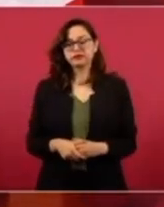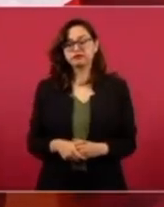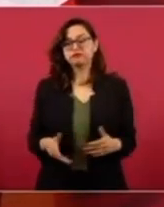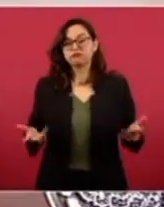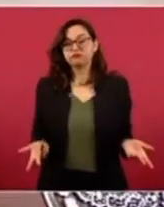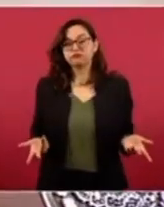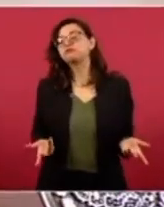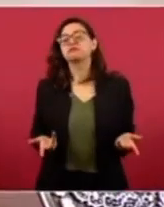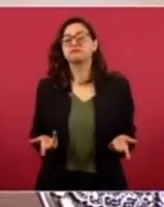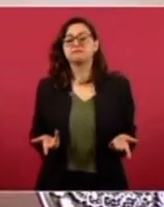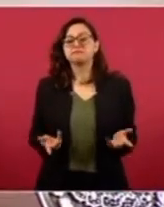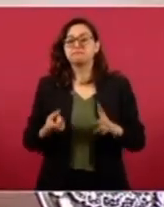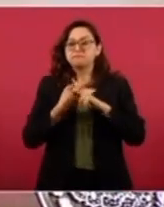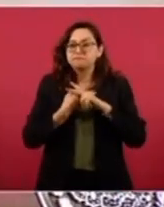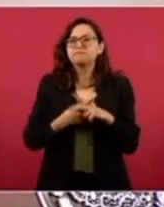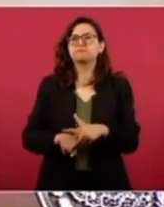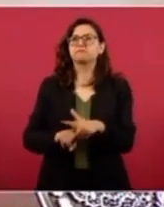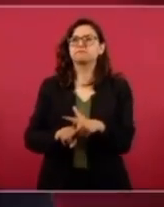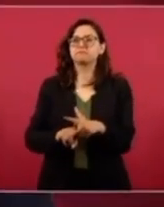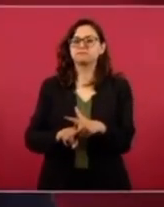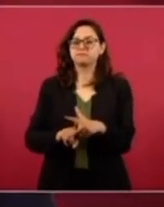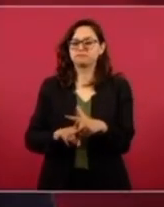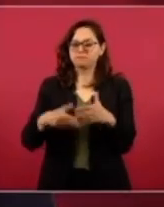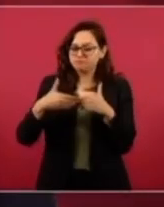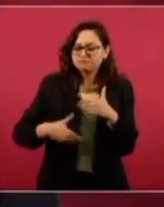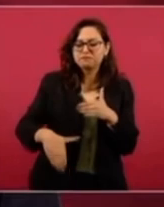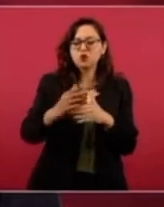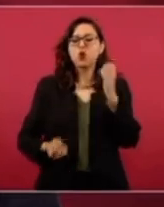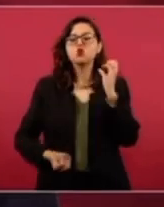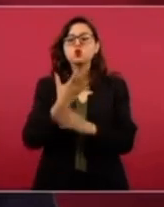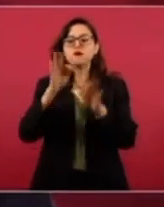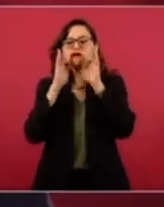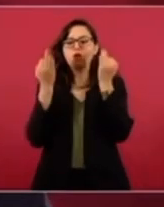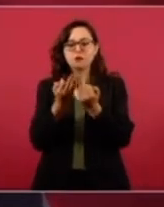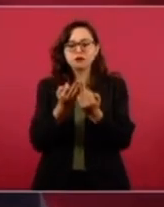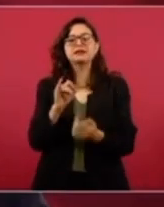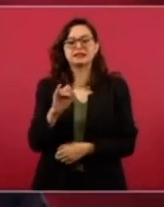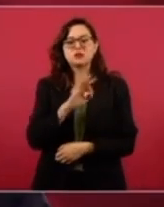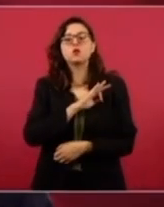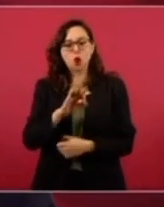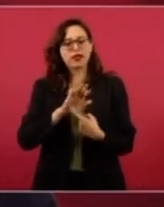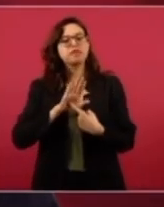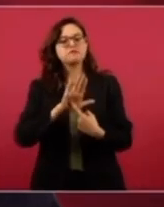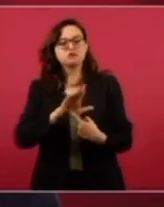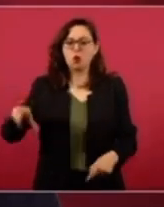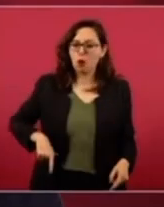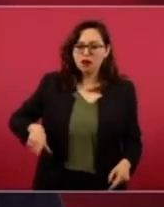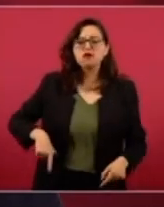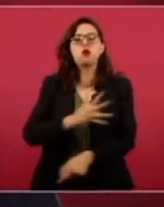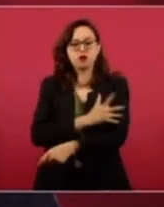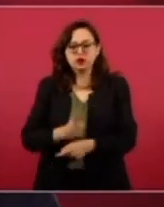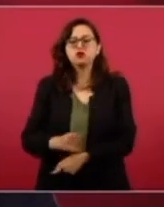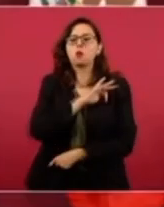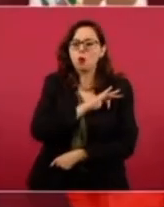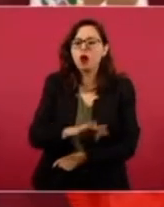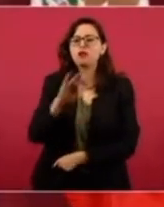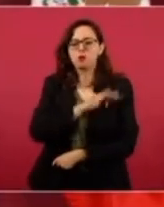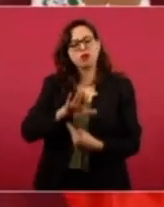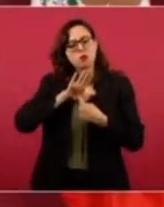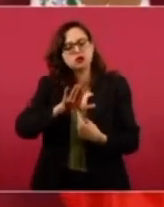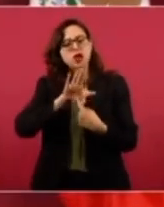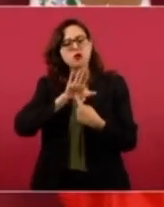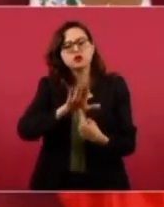empezáramos a dar el ejemplo nosotros de gobernar como necesidad y